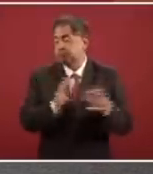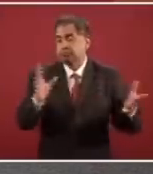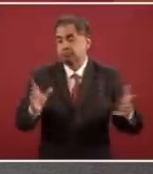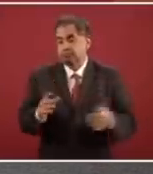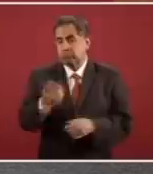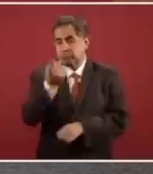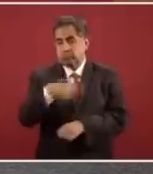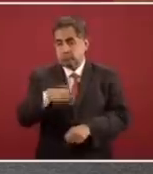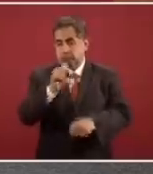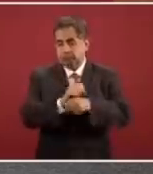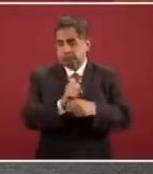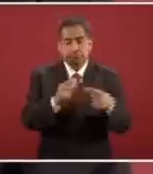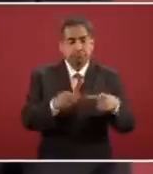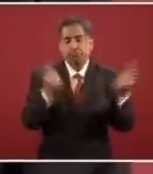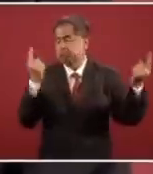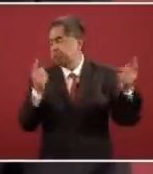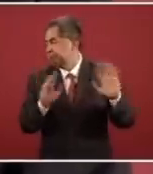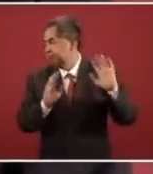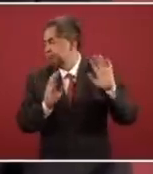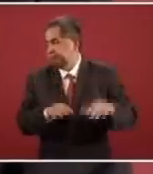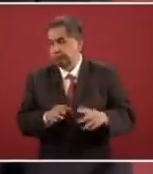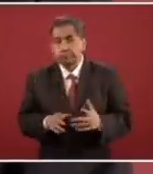como una semana.